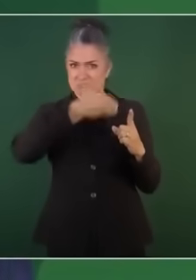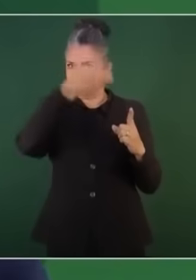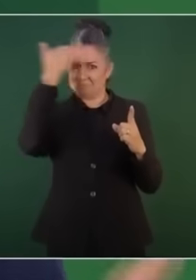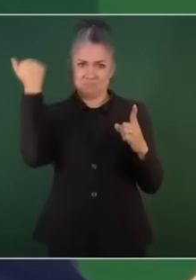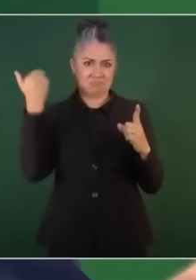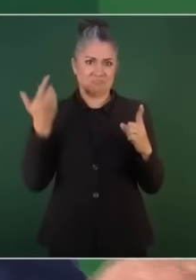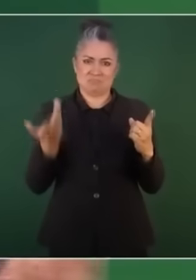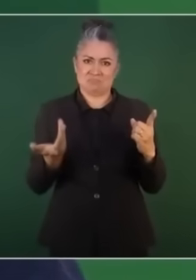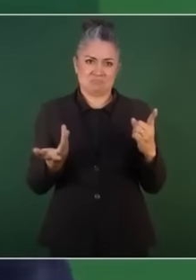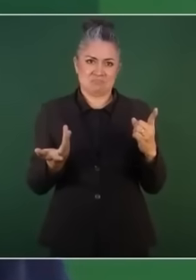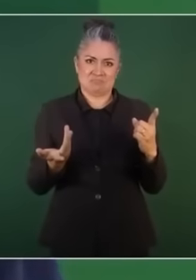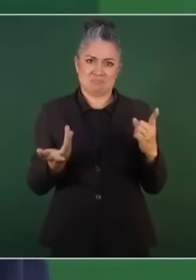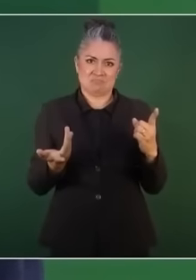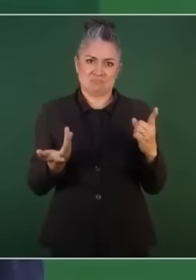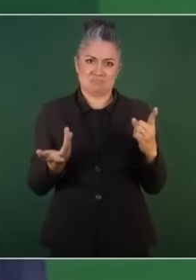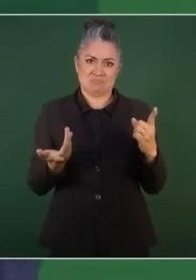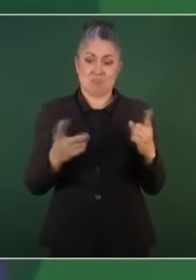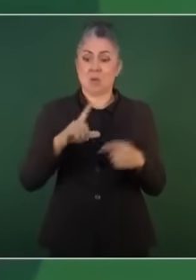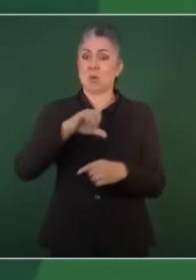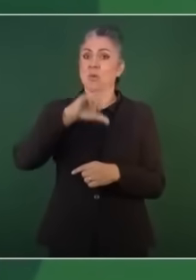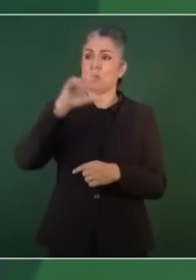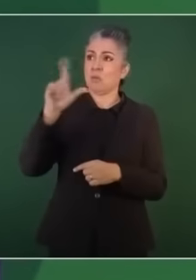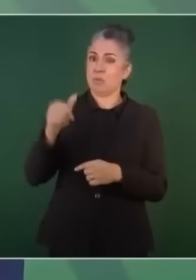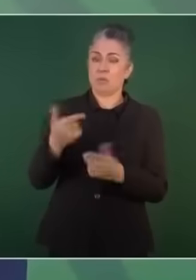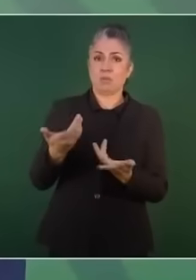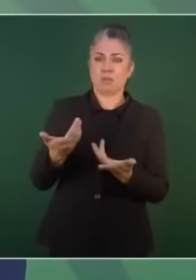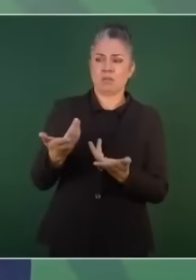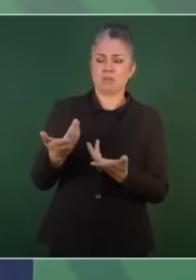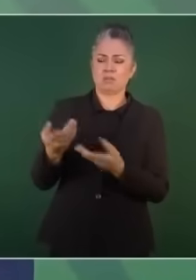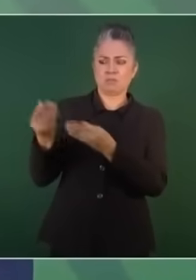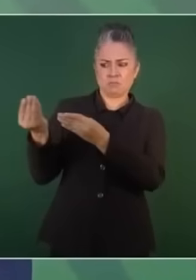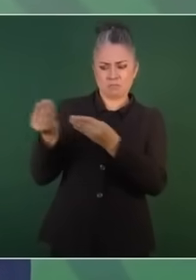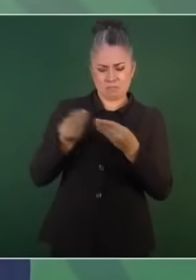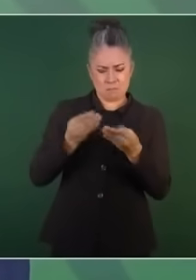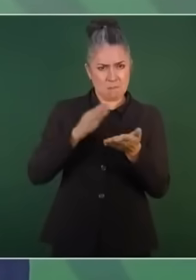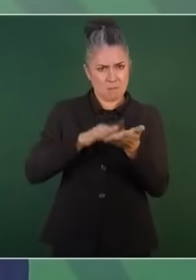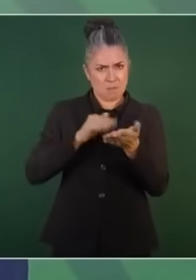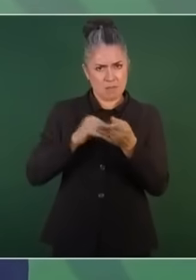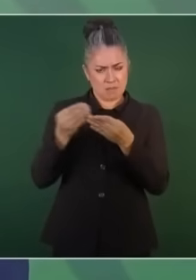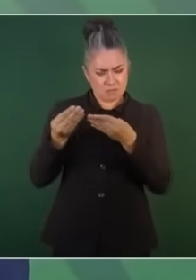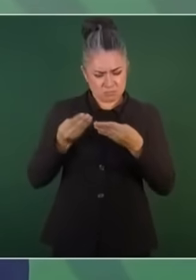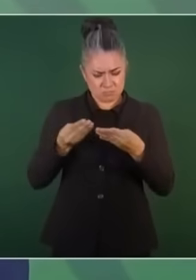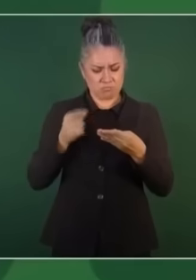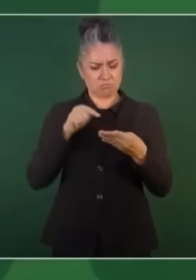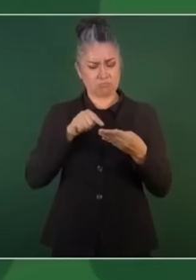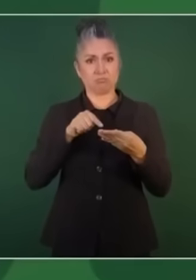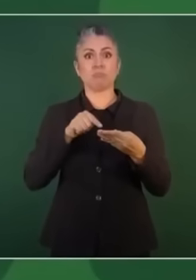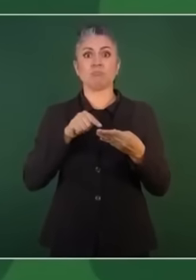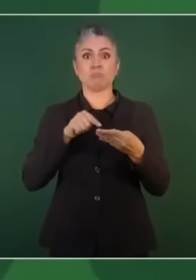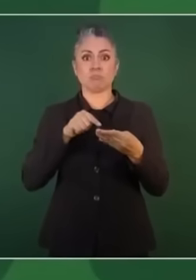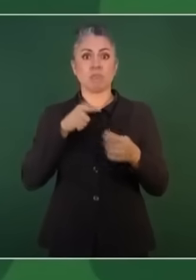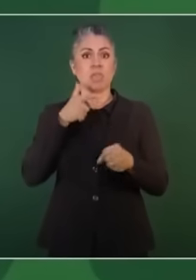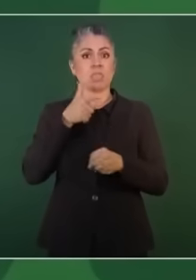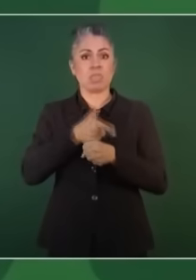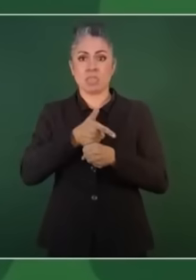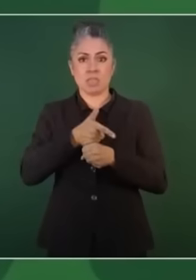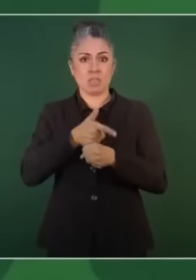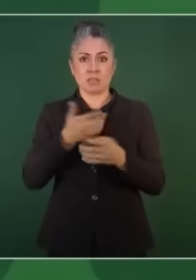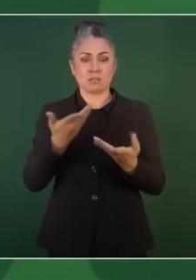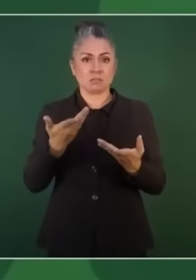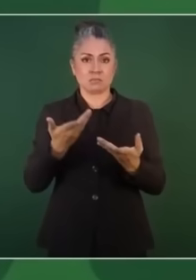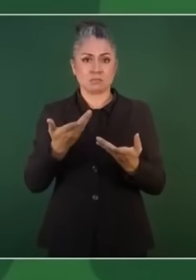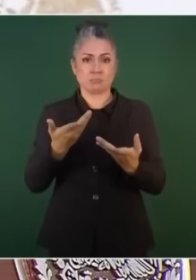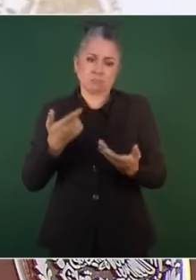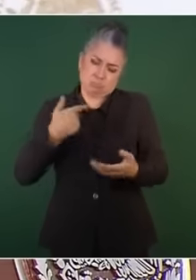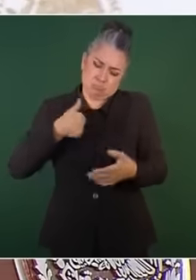Es hasta que me llegó ese documento. Entonces lo comento para